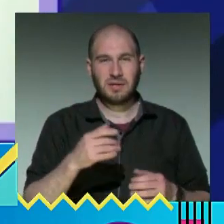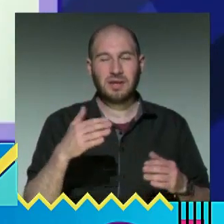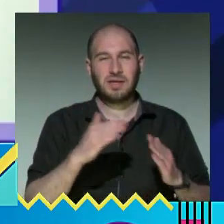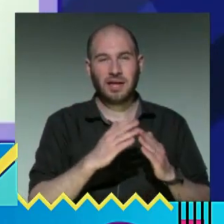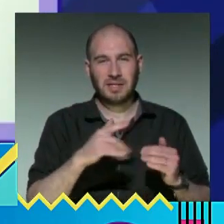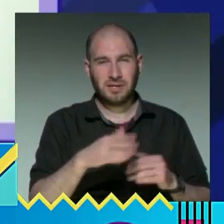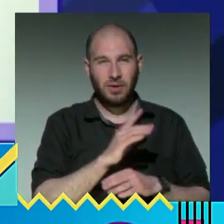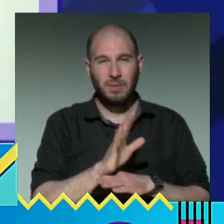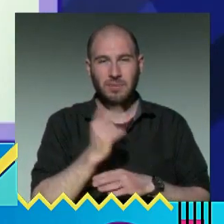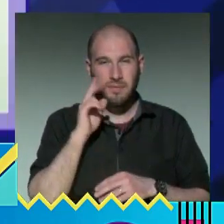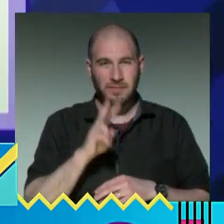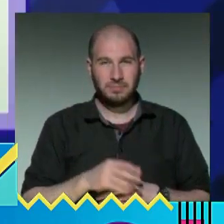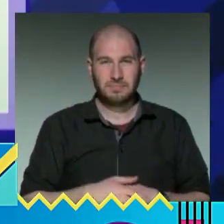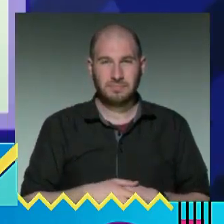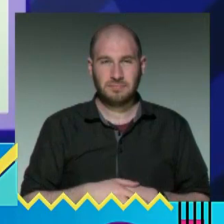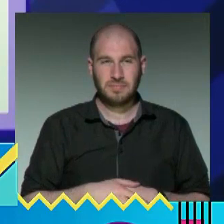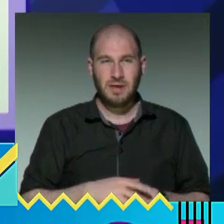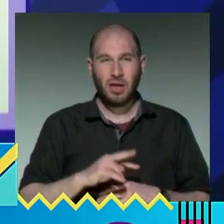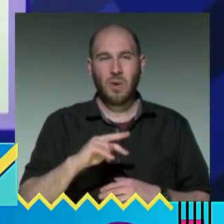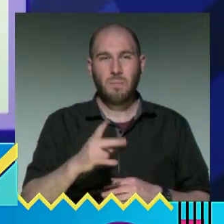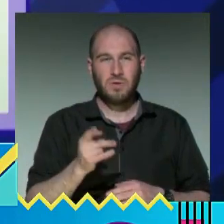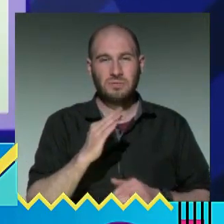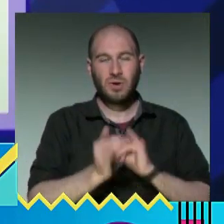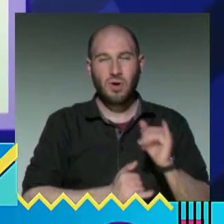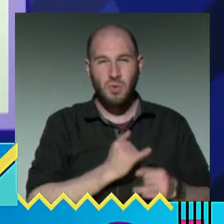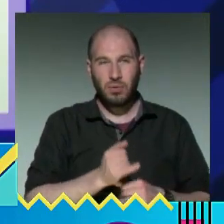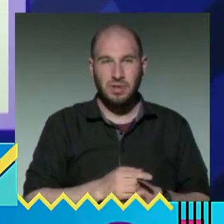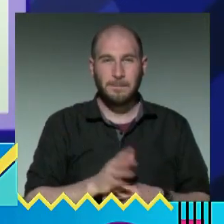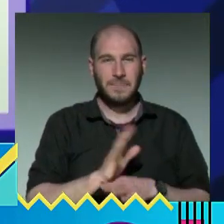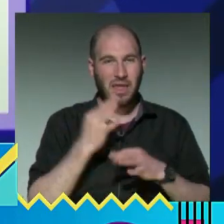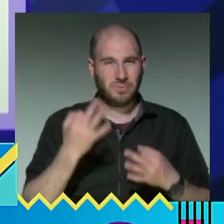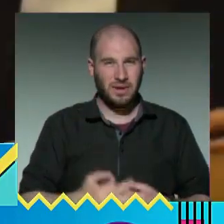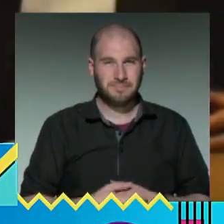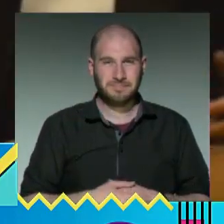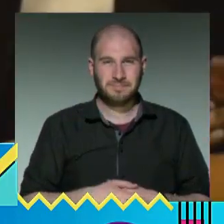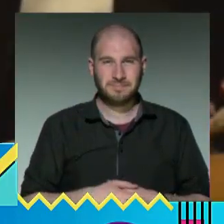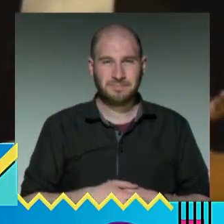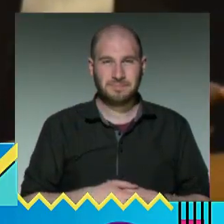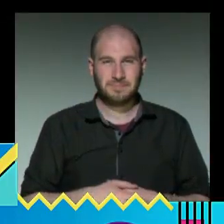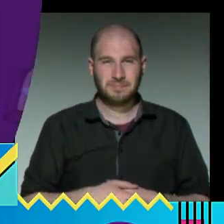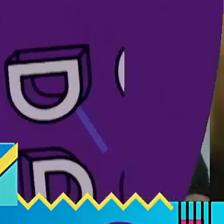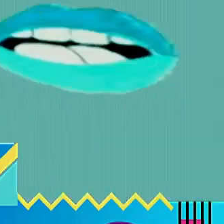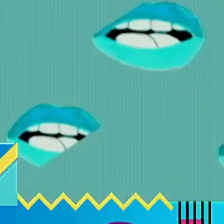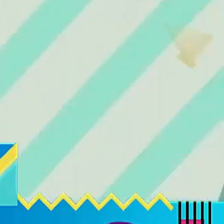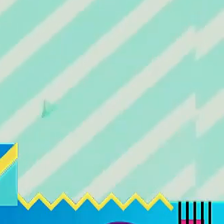casa, mírate una película. Las próximas recomendaciones van a estar de película.